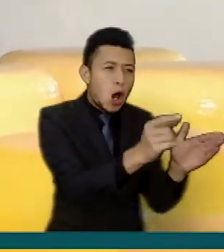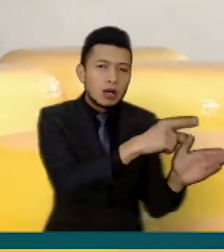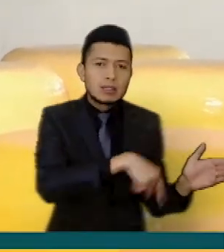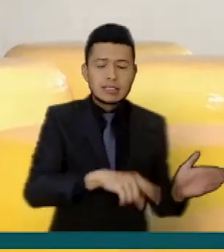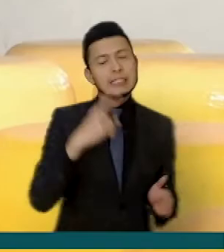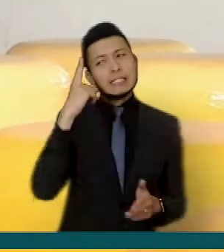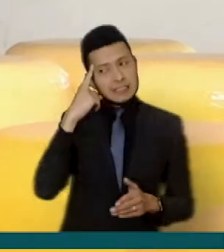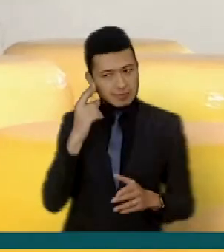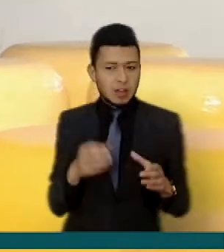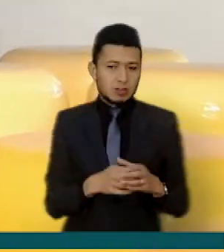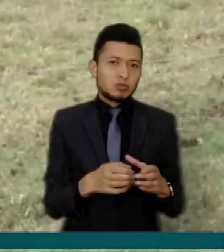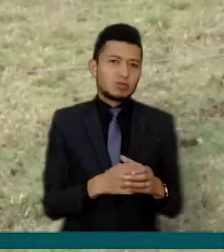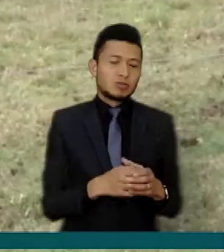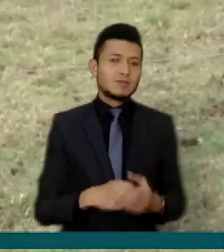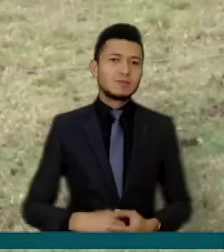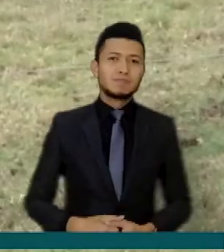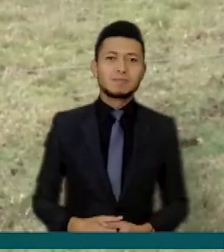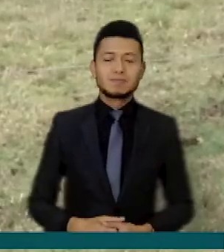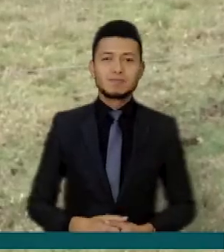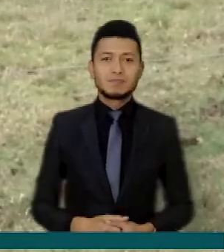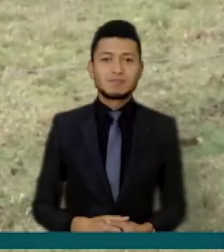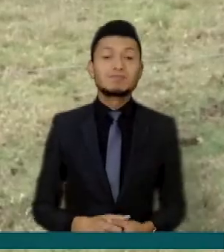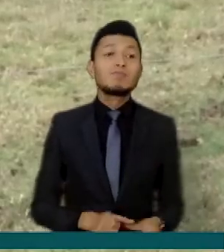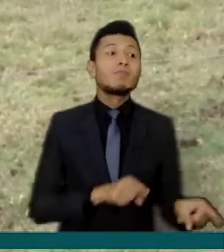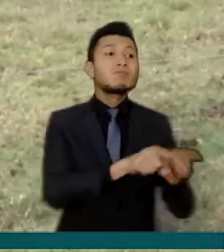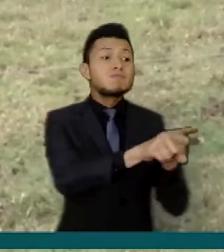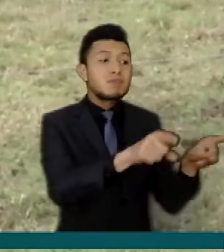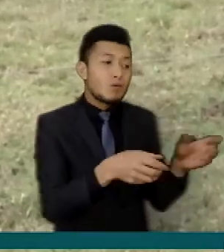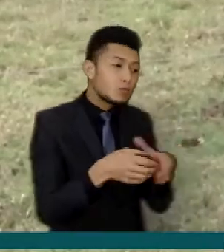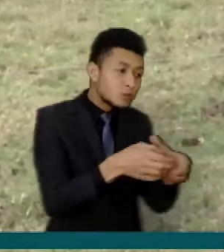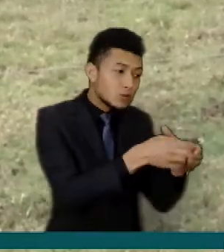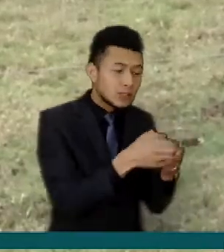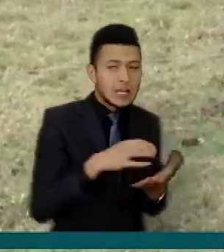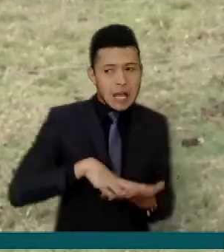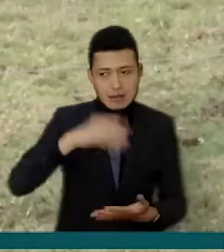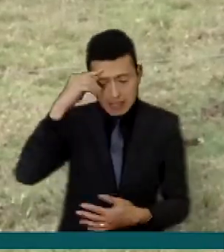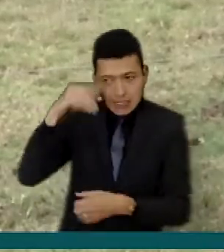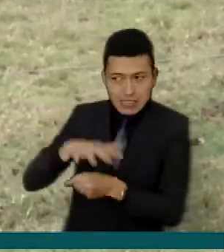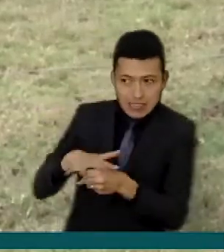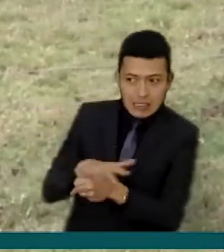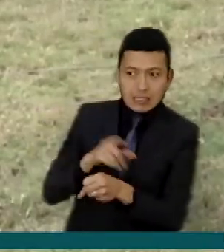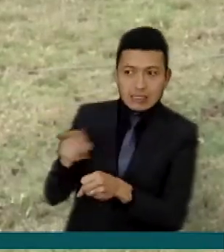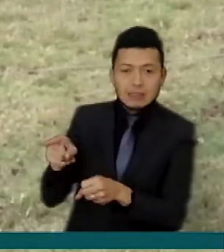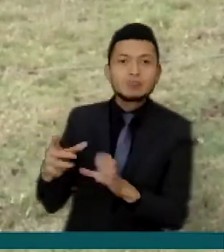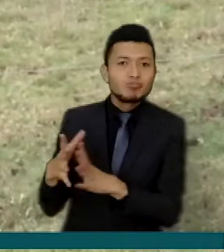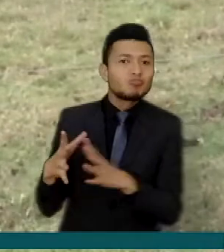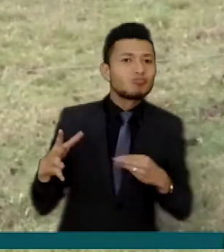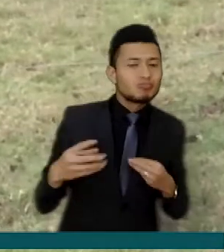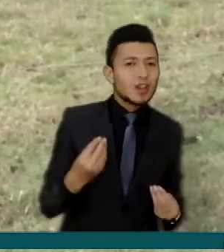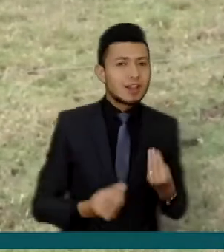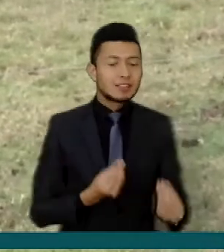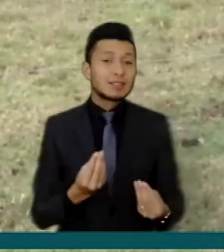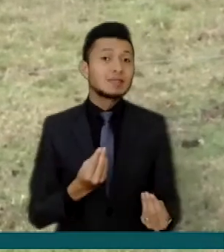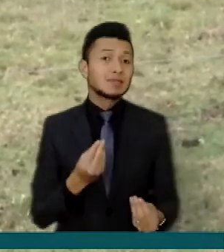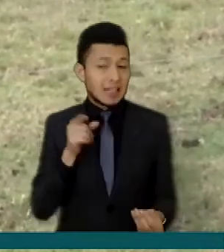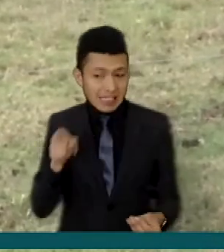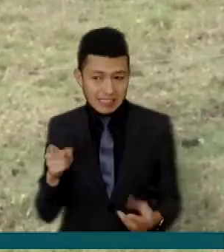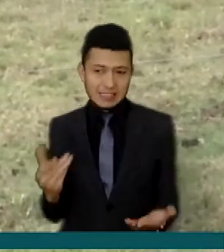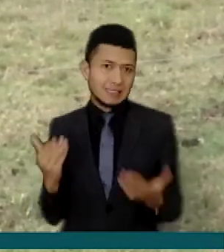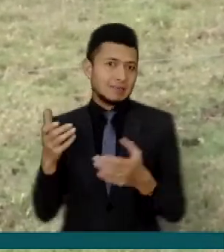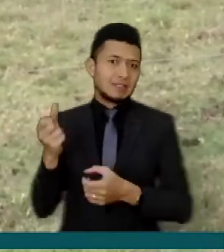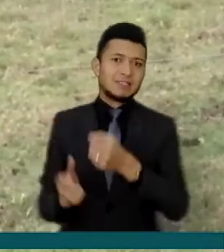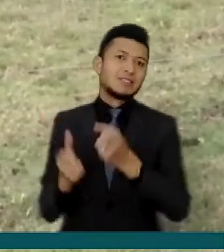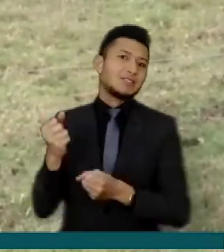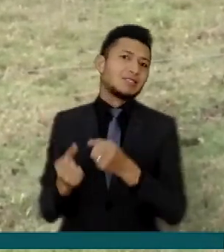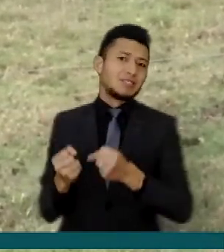por el lado de la asociatividad. Estas cooperativas pues también aprendieron de lo de acá y hicieron lo mismo, y por eso la